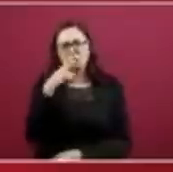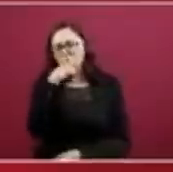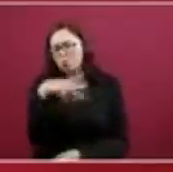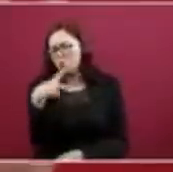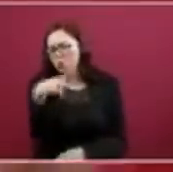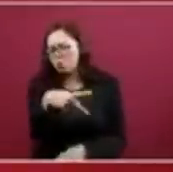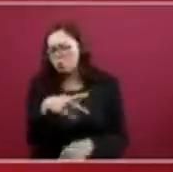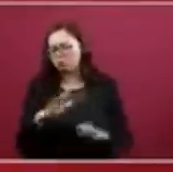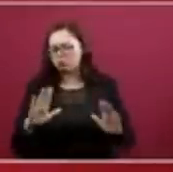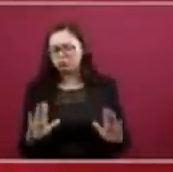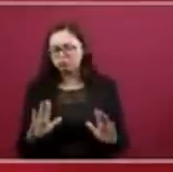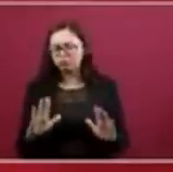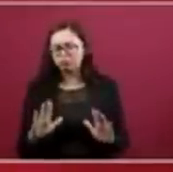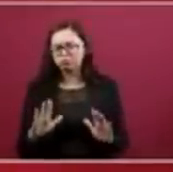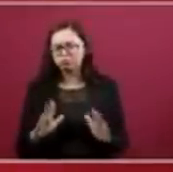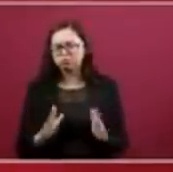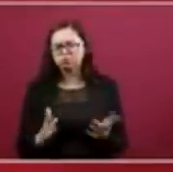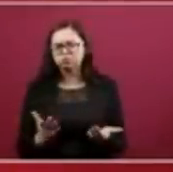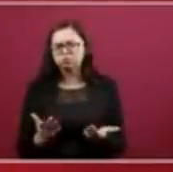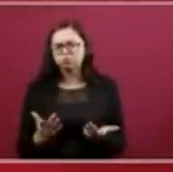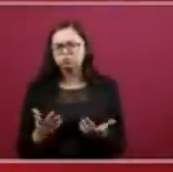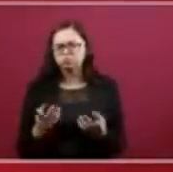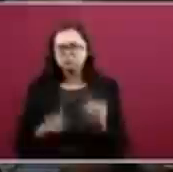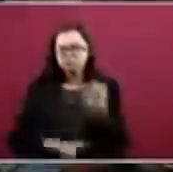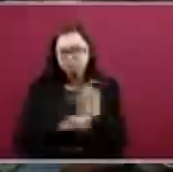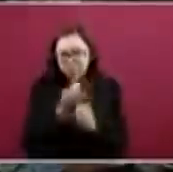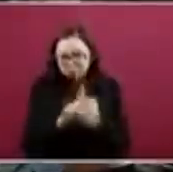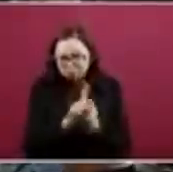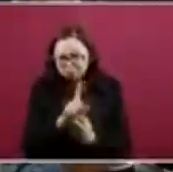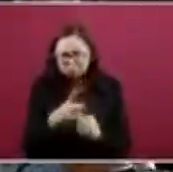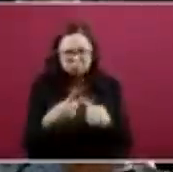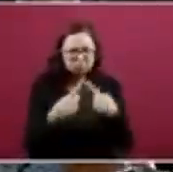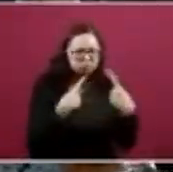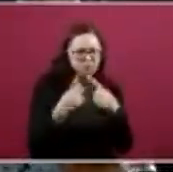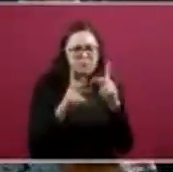a las controversias. Muy bien, o sea,